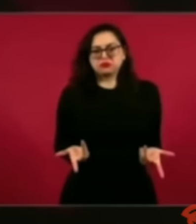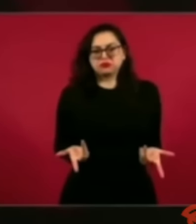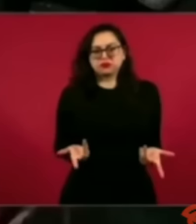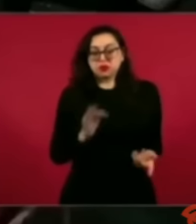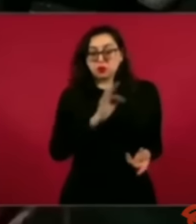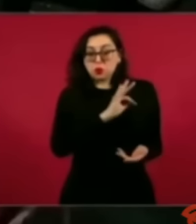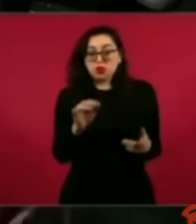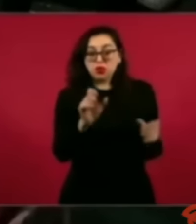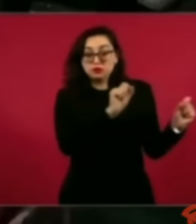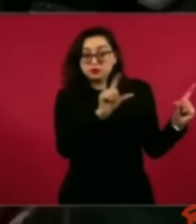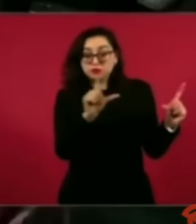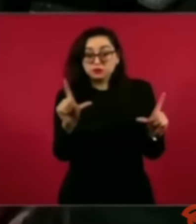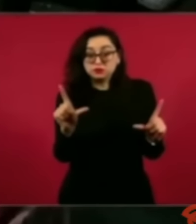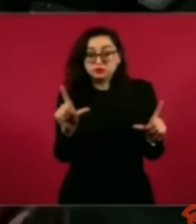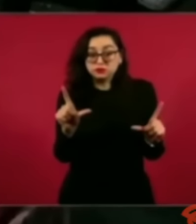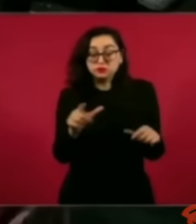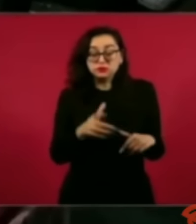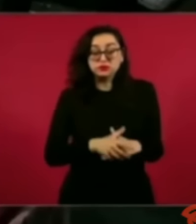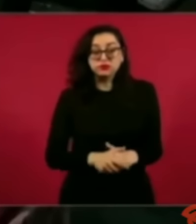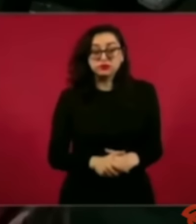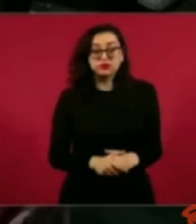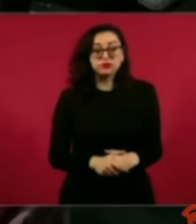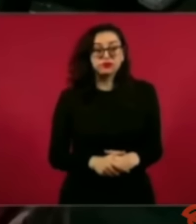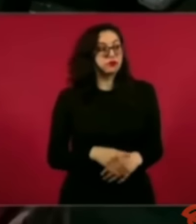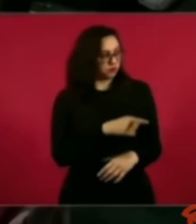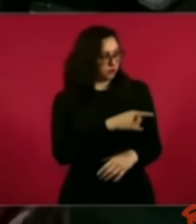poner. Ponlo.